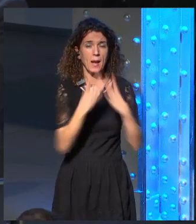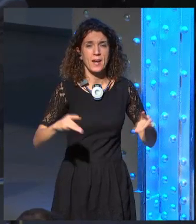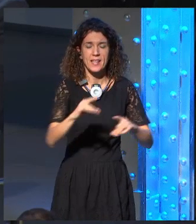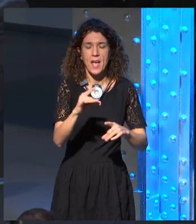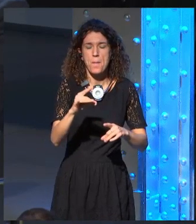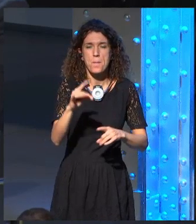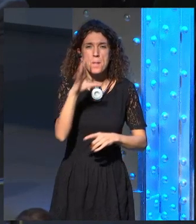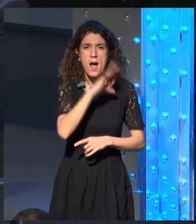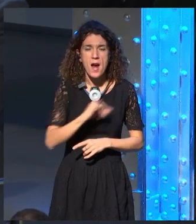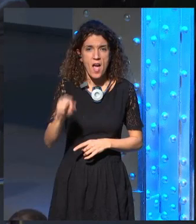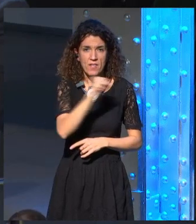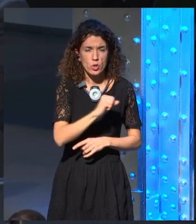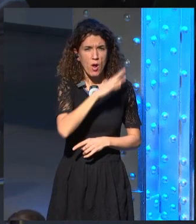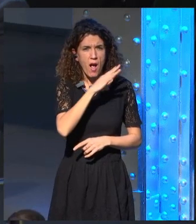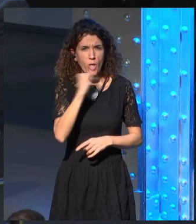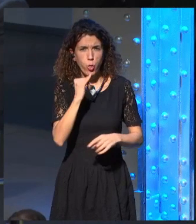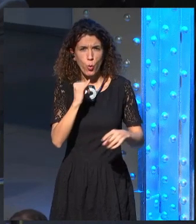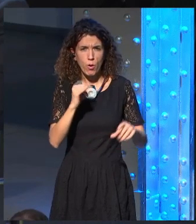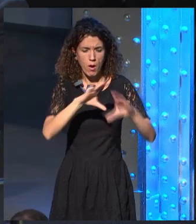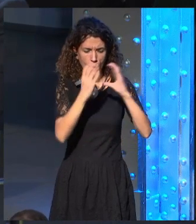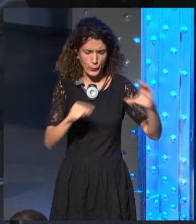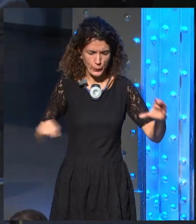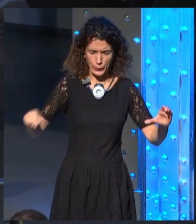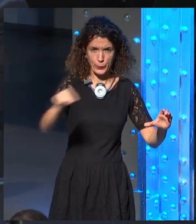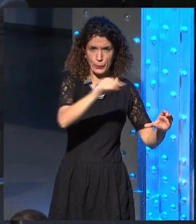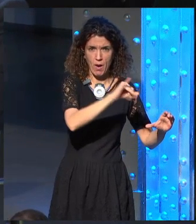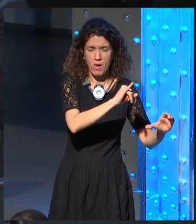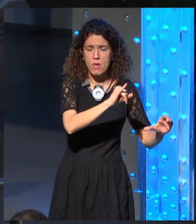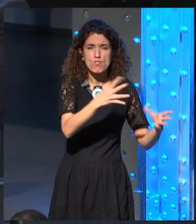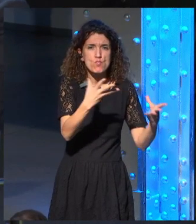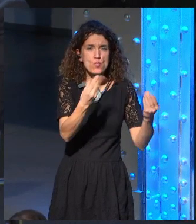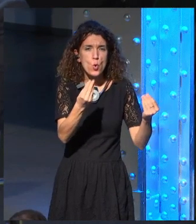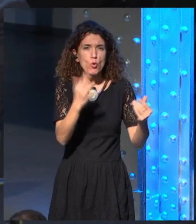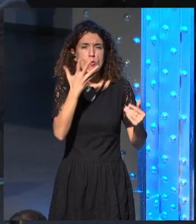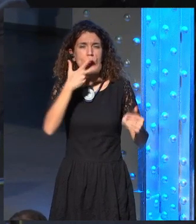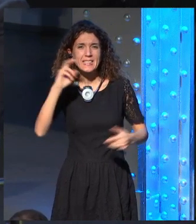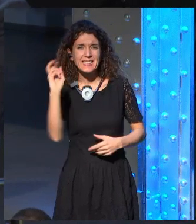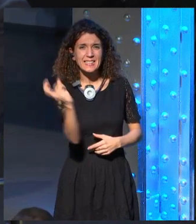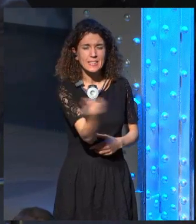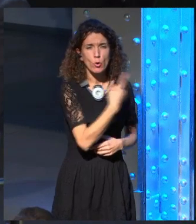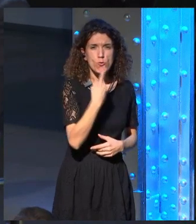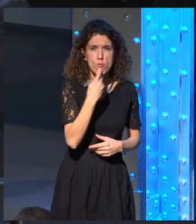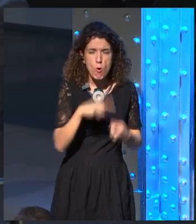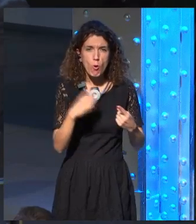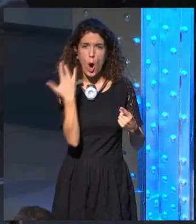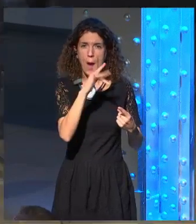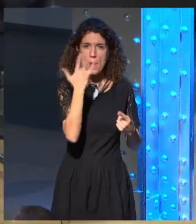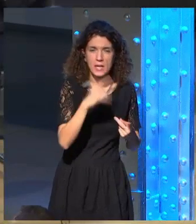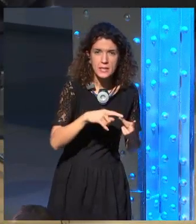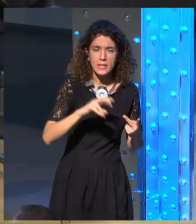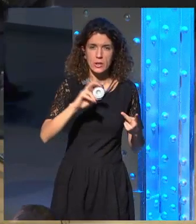es muy azul en la mayoría de los sitios, también se ve muchísimos colores, tonalidades rojas,